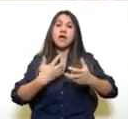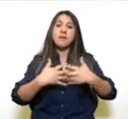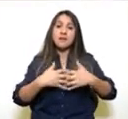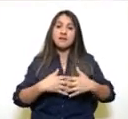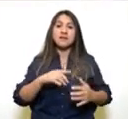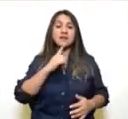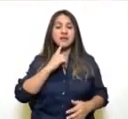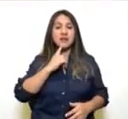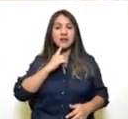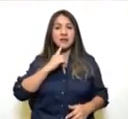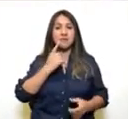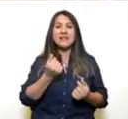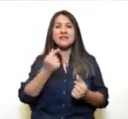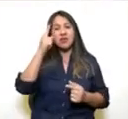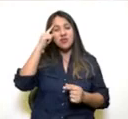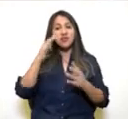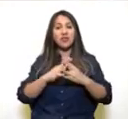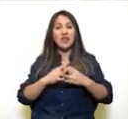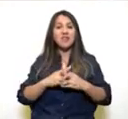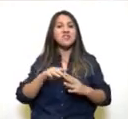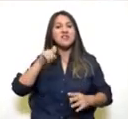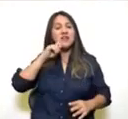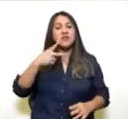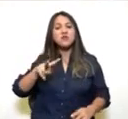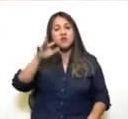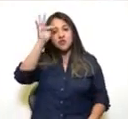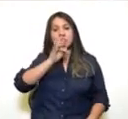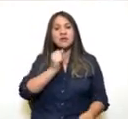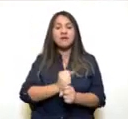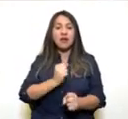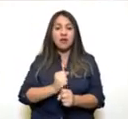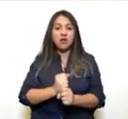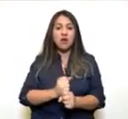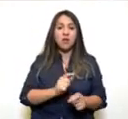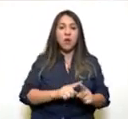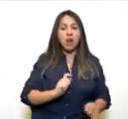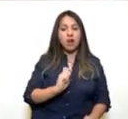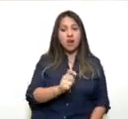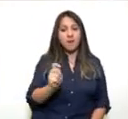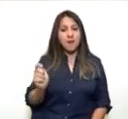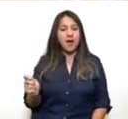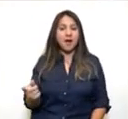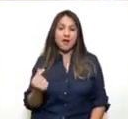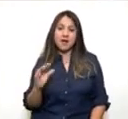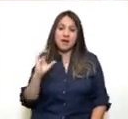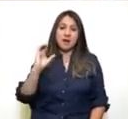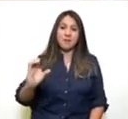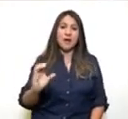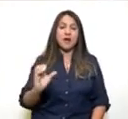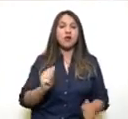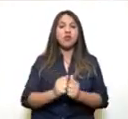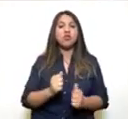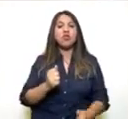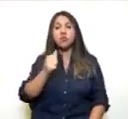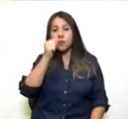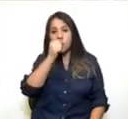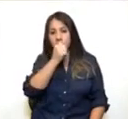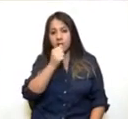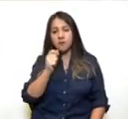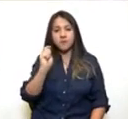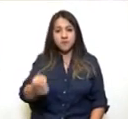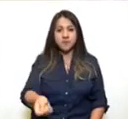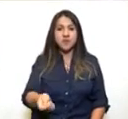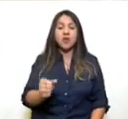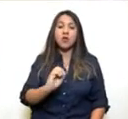soldados para ellos son sus trabajadores a los cuales les pagan y les pagan con droga o le pagan con